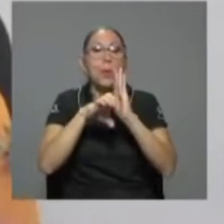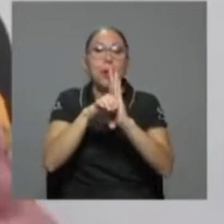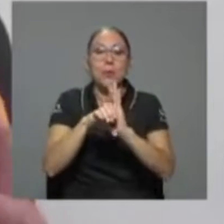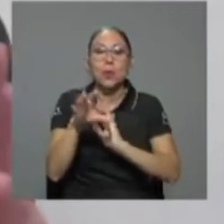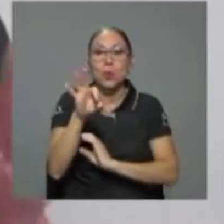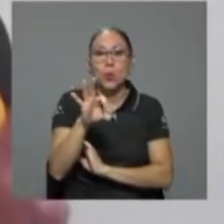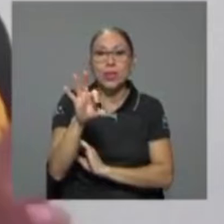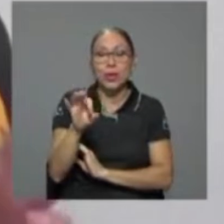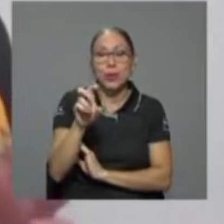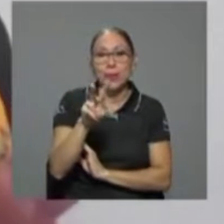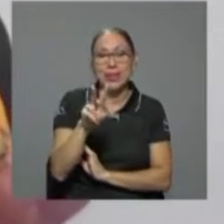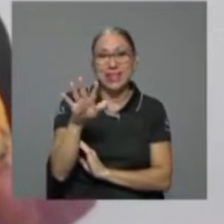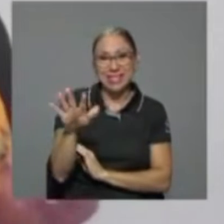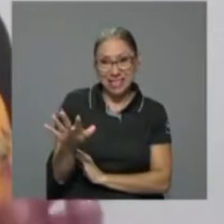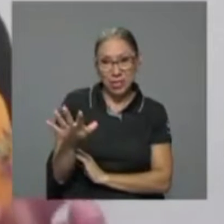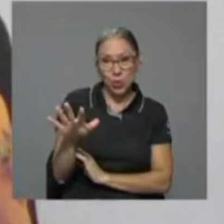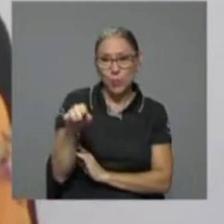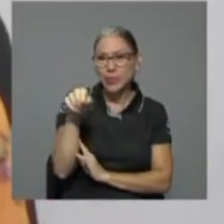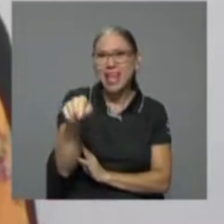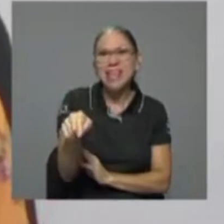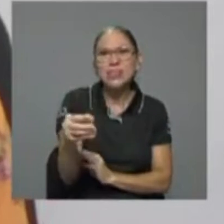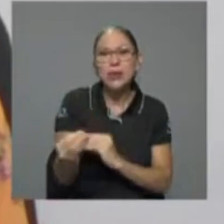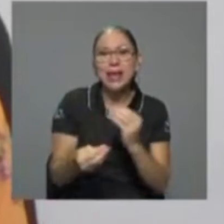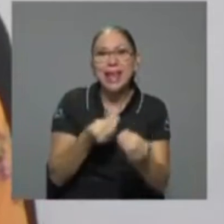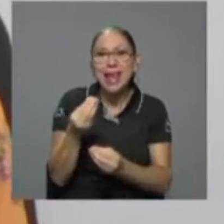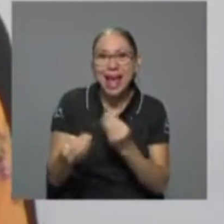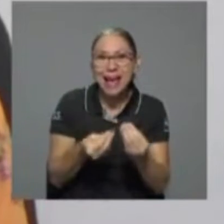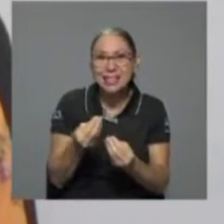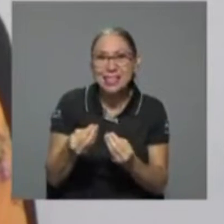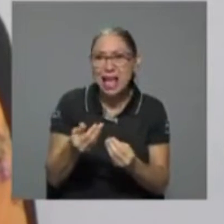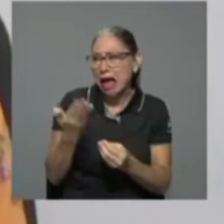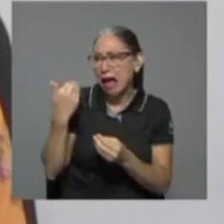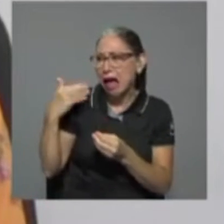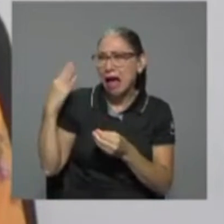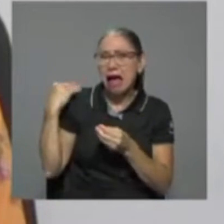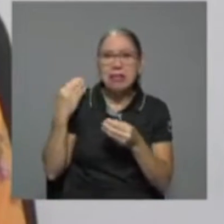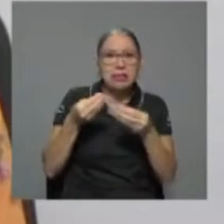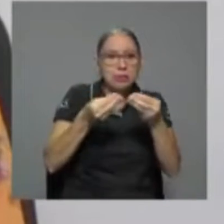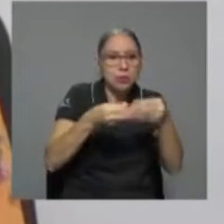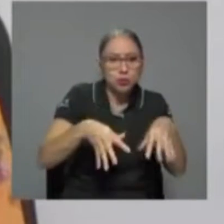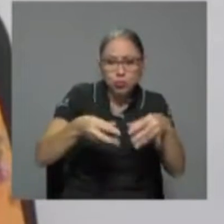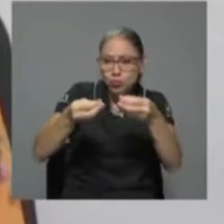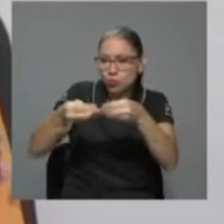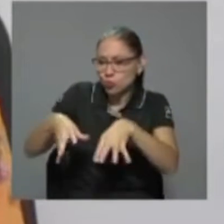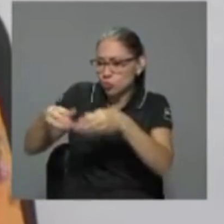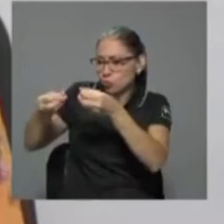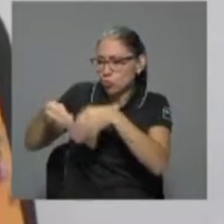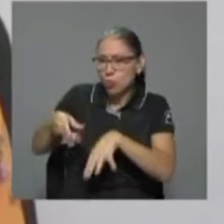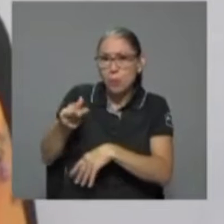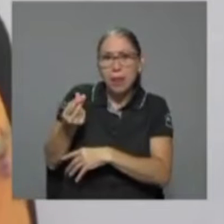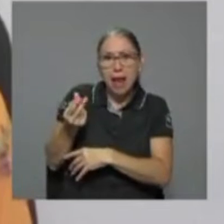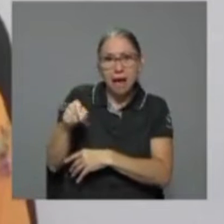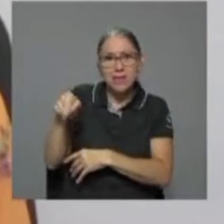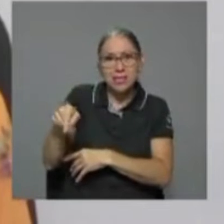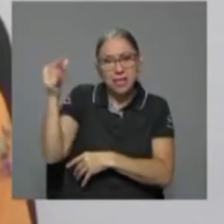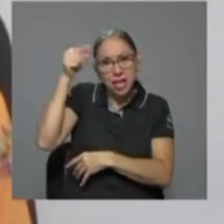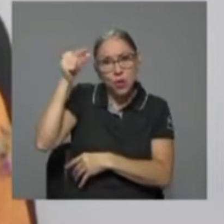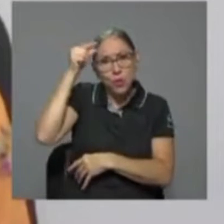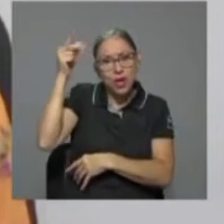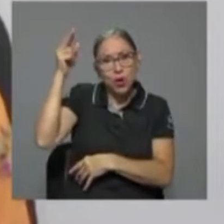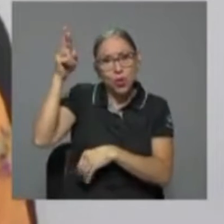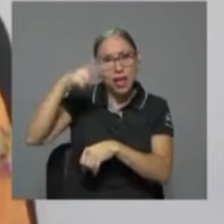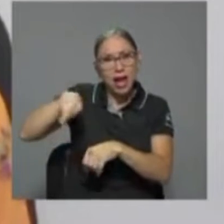que lo que hace es devolver una serie de superávits que habían sido transferidos por el gobierno de la República a